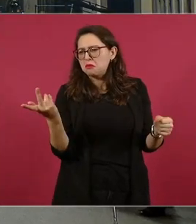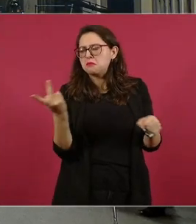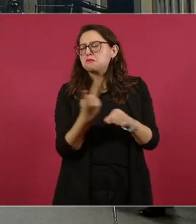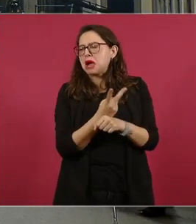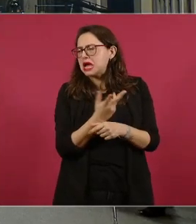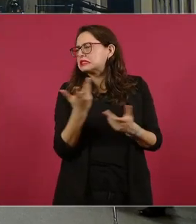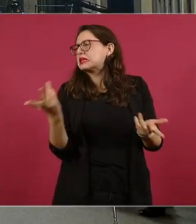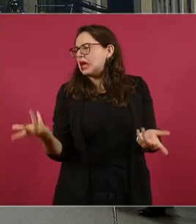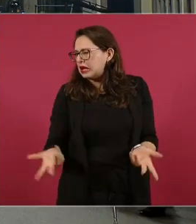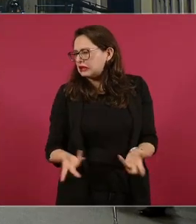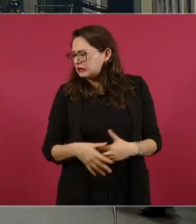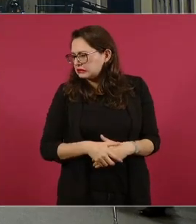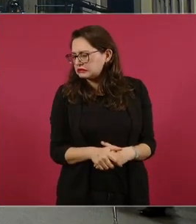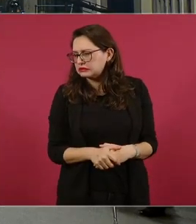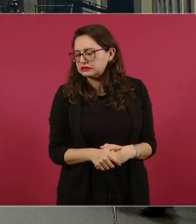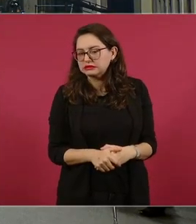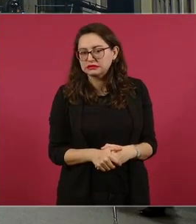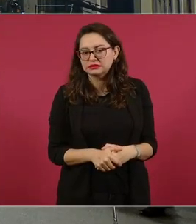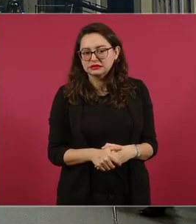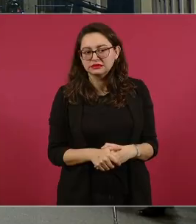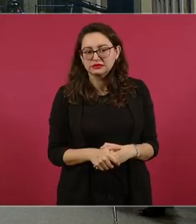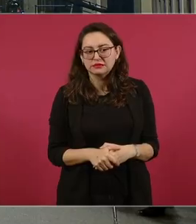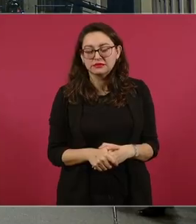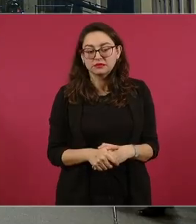cae la trave?